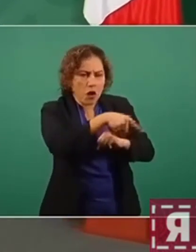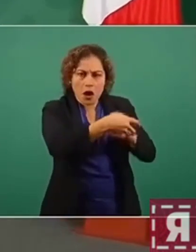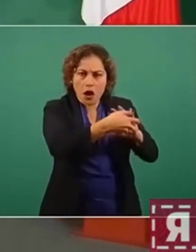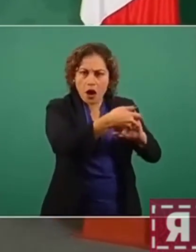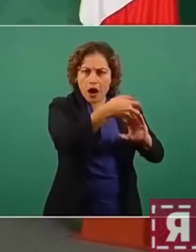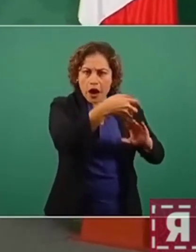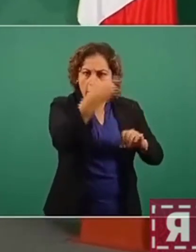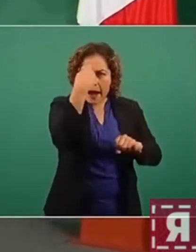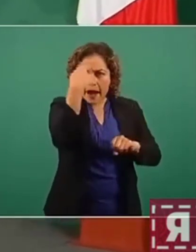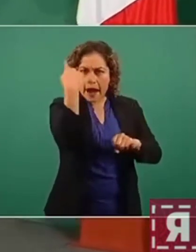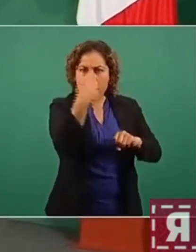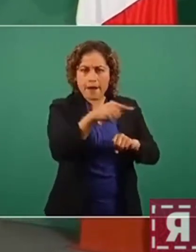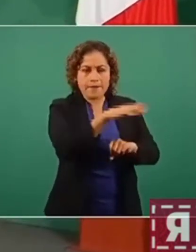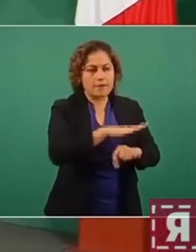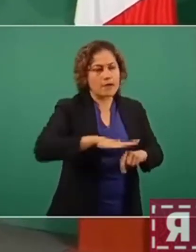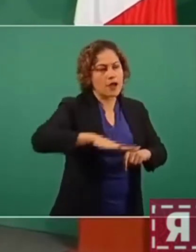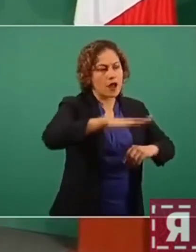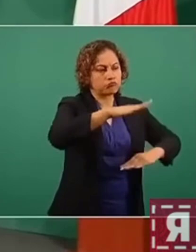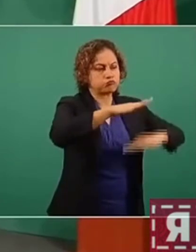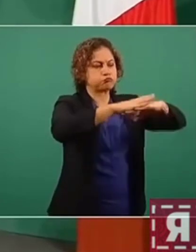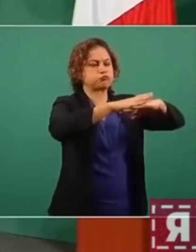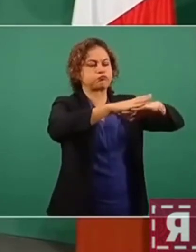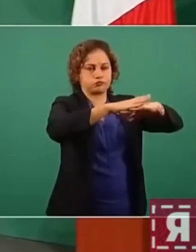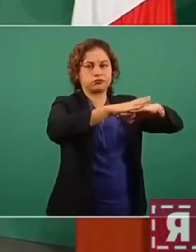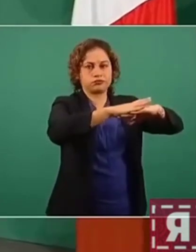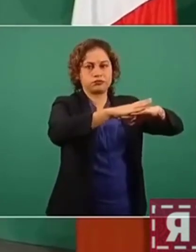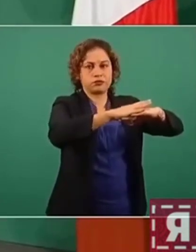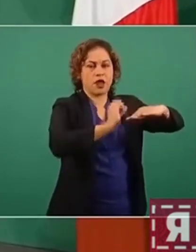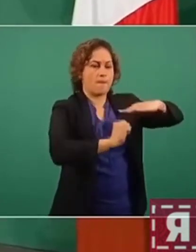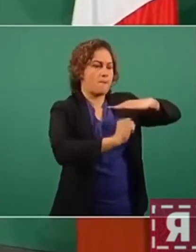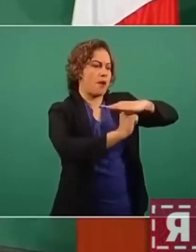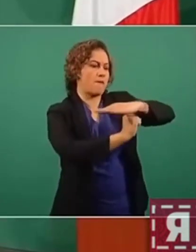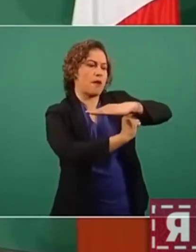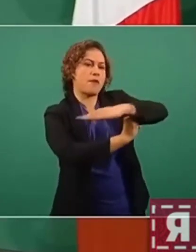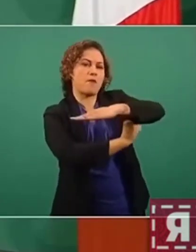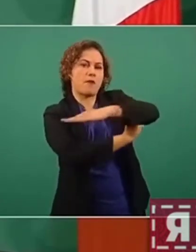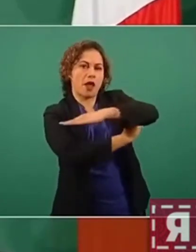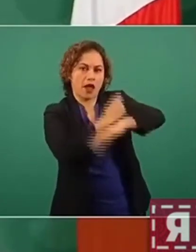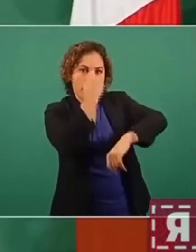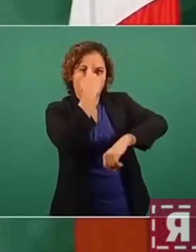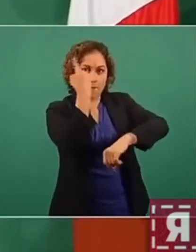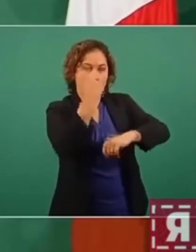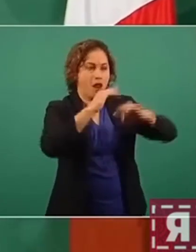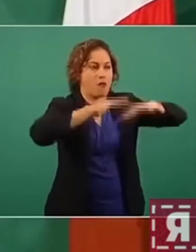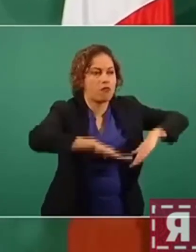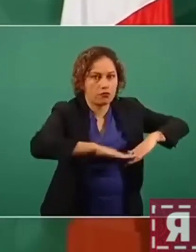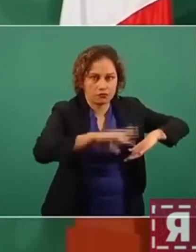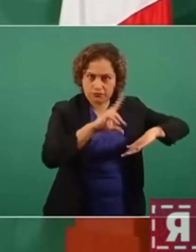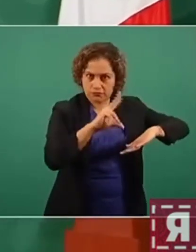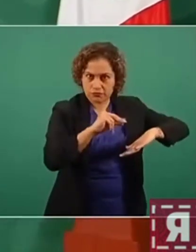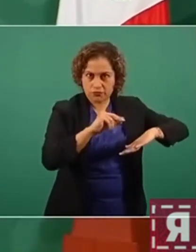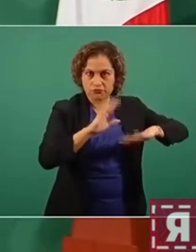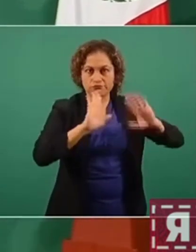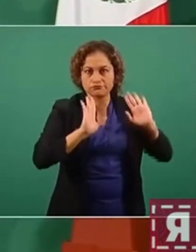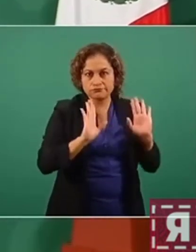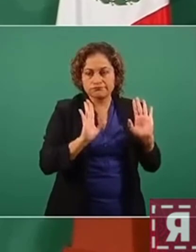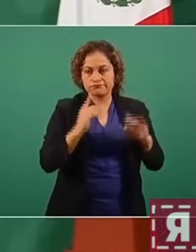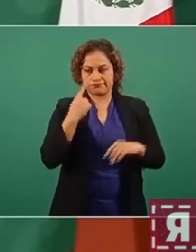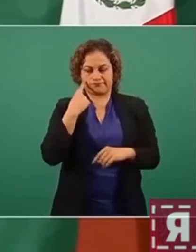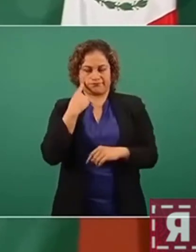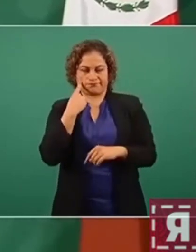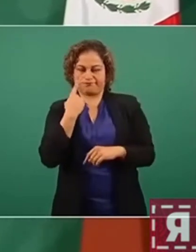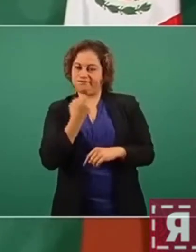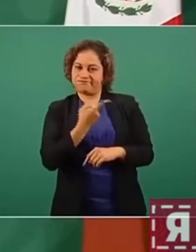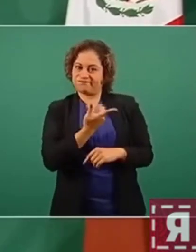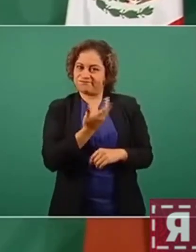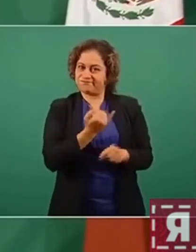que resolviera el problema de los hundimientos. Eso no fue posible. Ajá. Luego de sacar el agua,